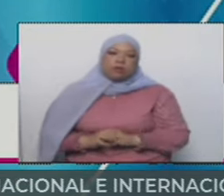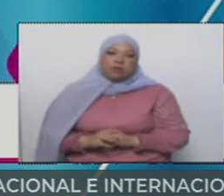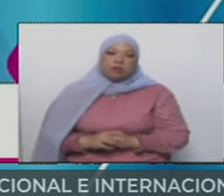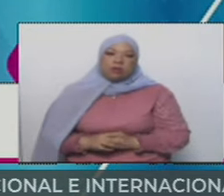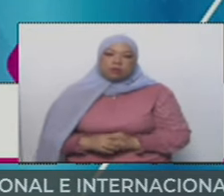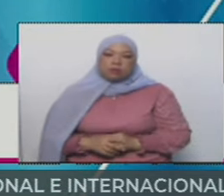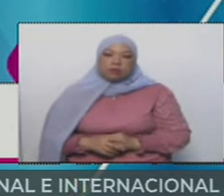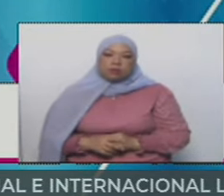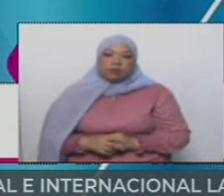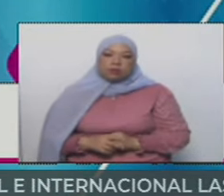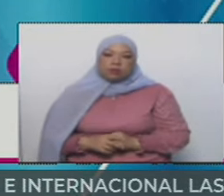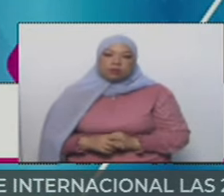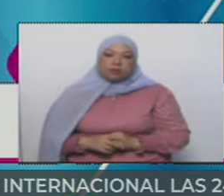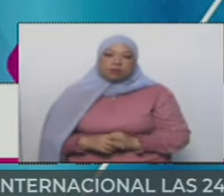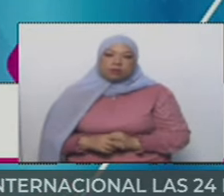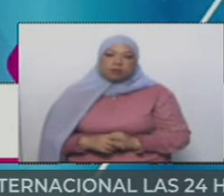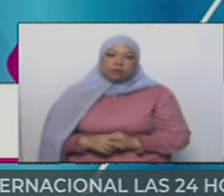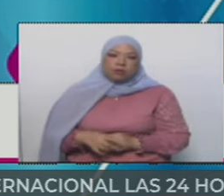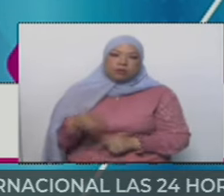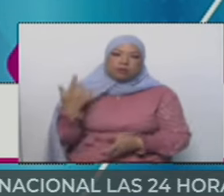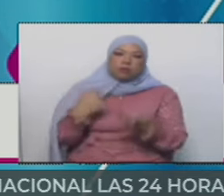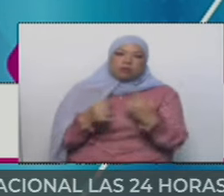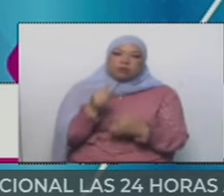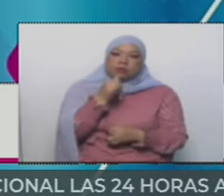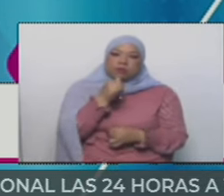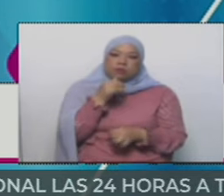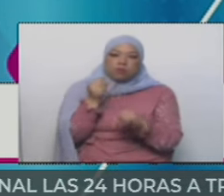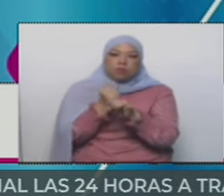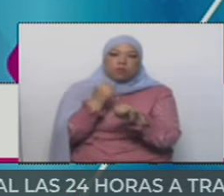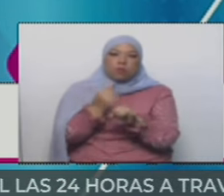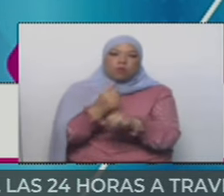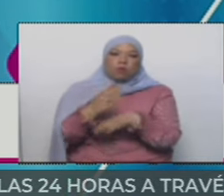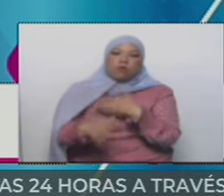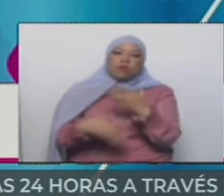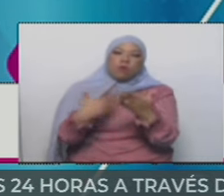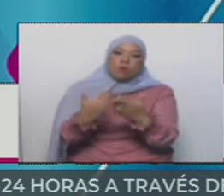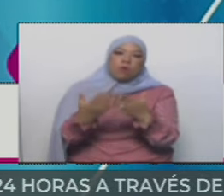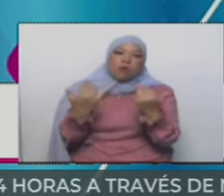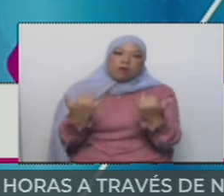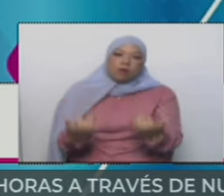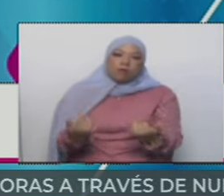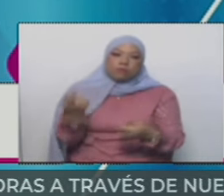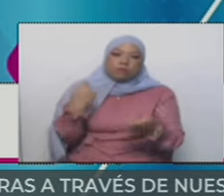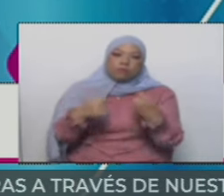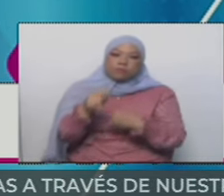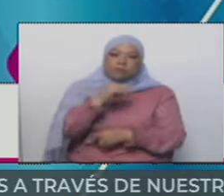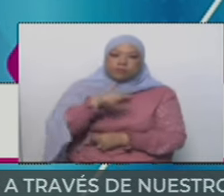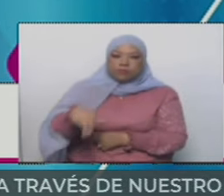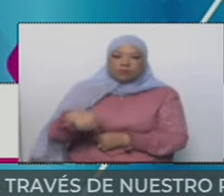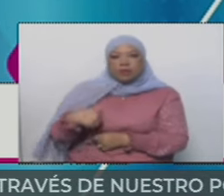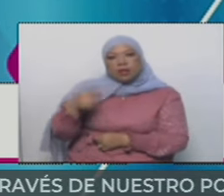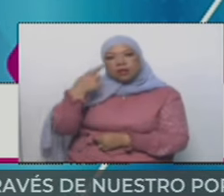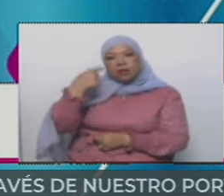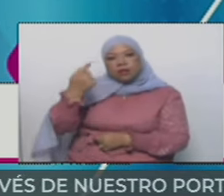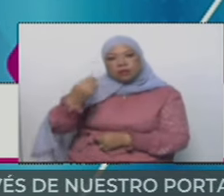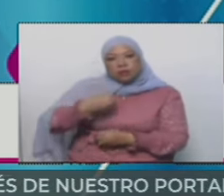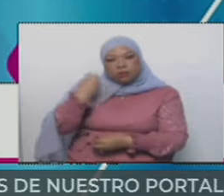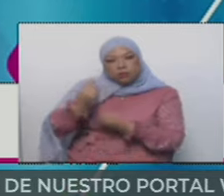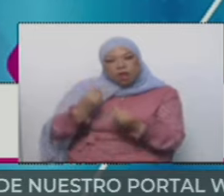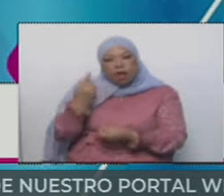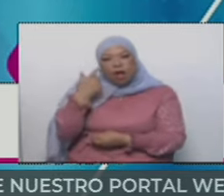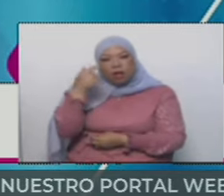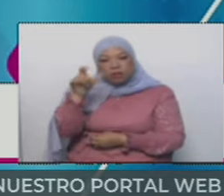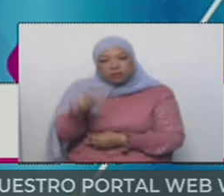Turquille porque estamos amalgamando un plan nuevo para 6 años con Turquille. Un plan